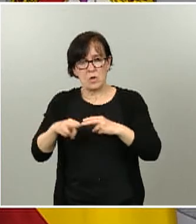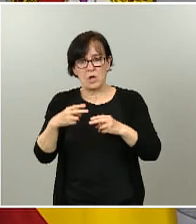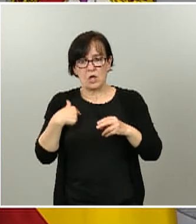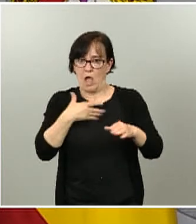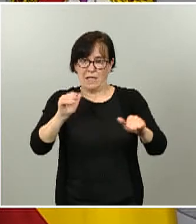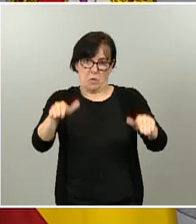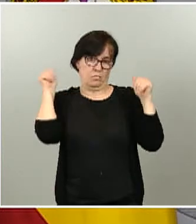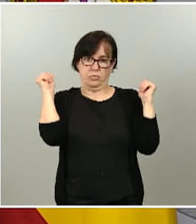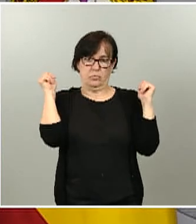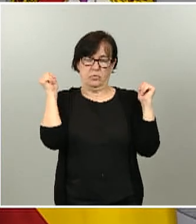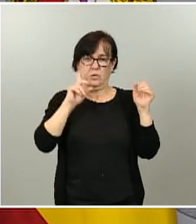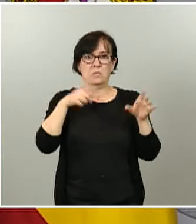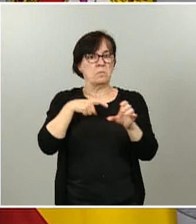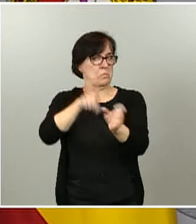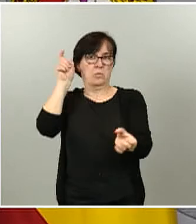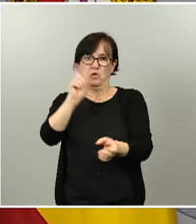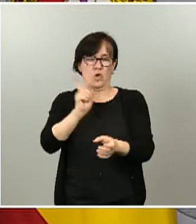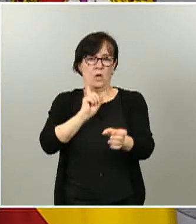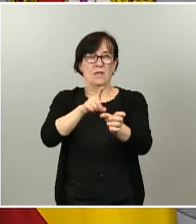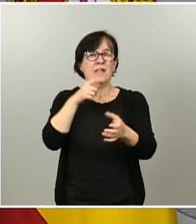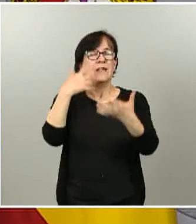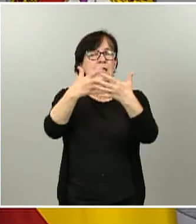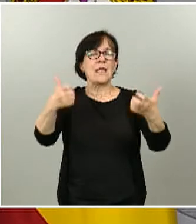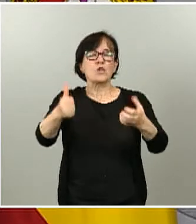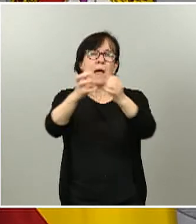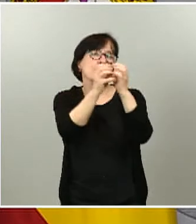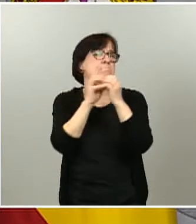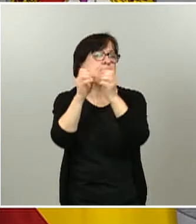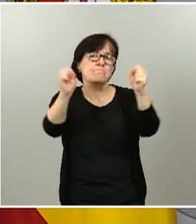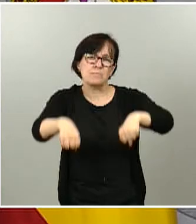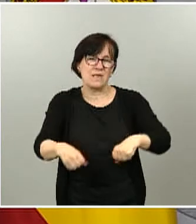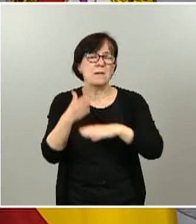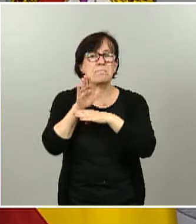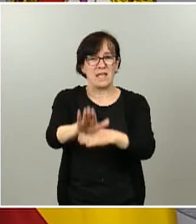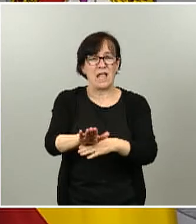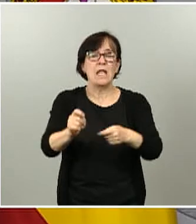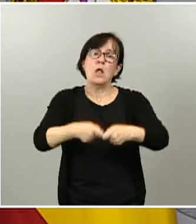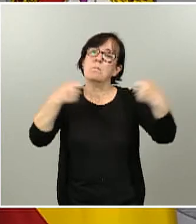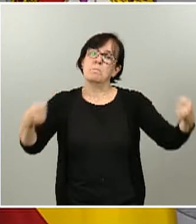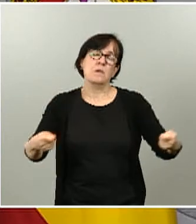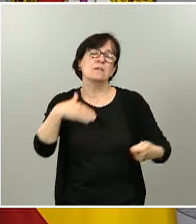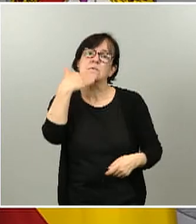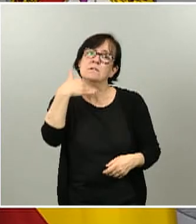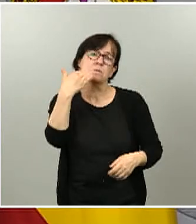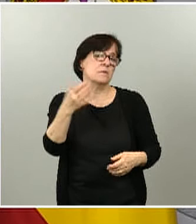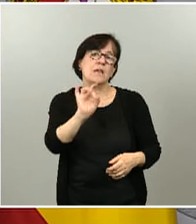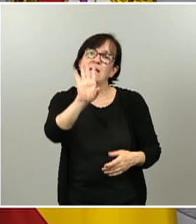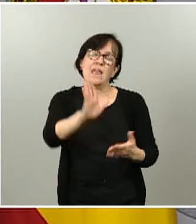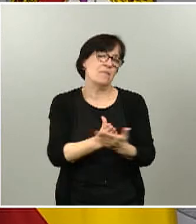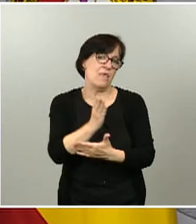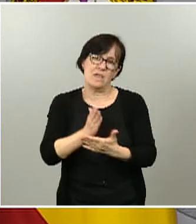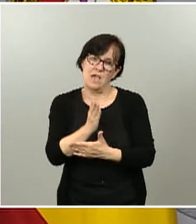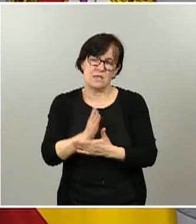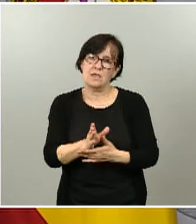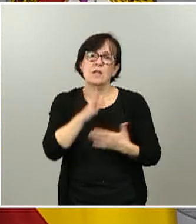hemos creído que el texto más consensuado era el que planteaba esta prórroga de prácticamente 15 días y, por tanto, la que más